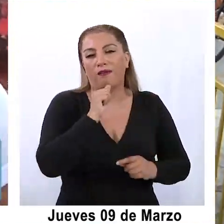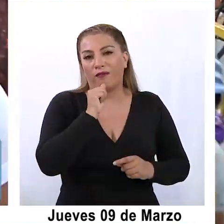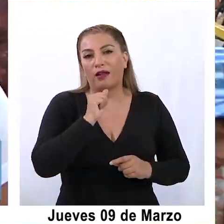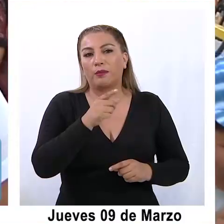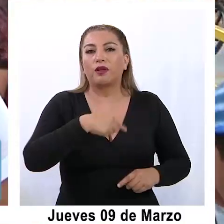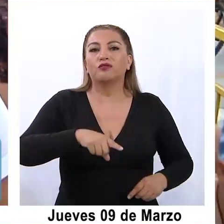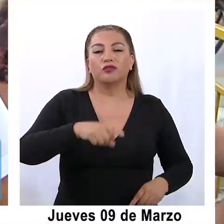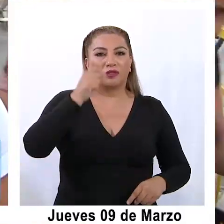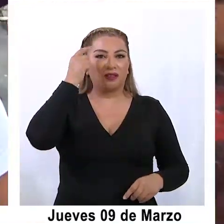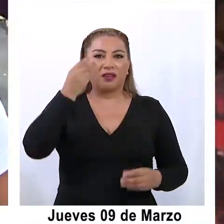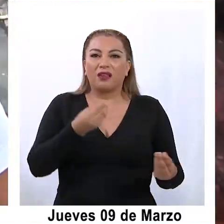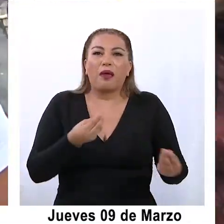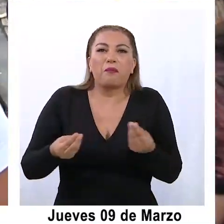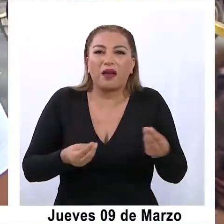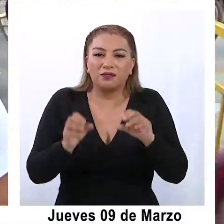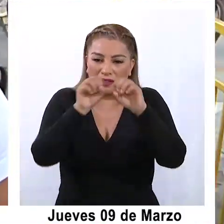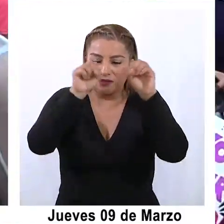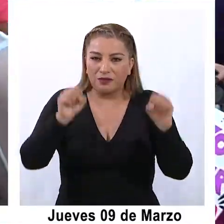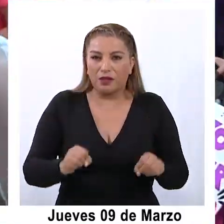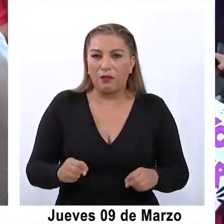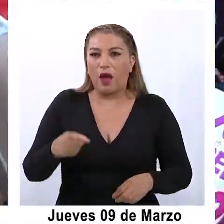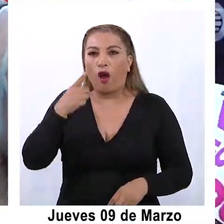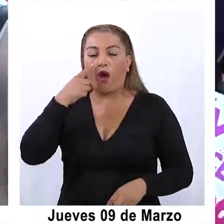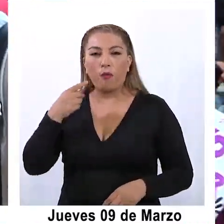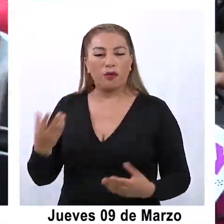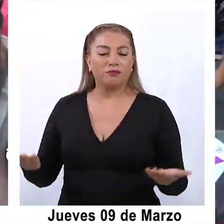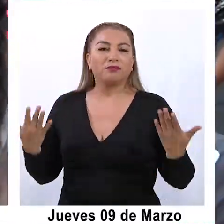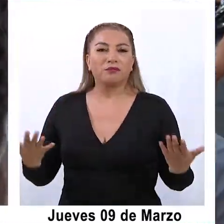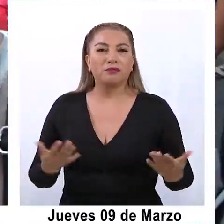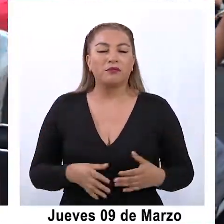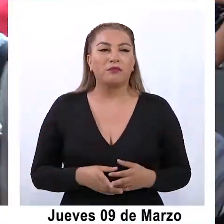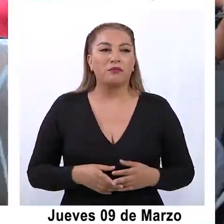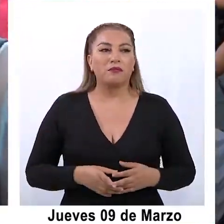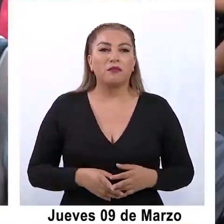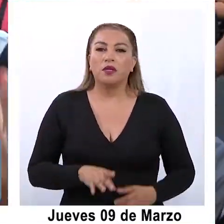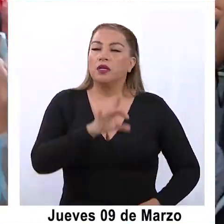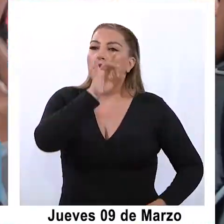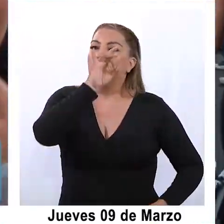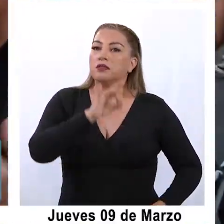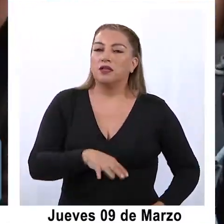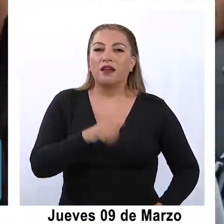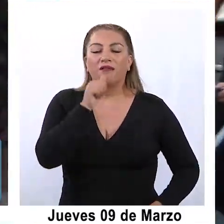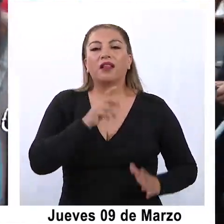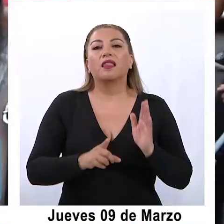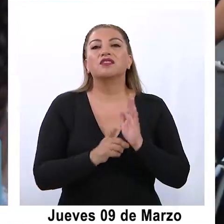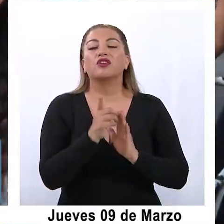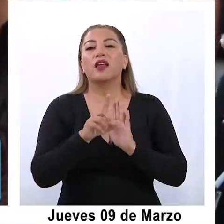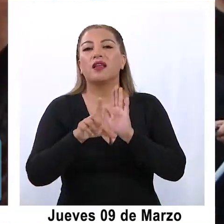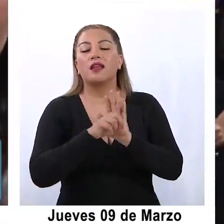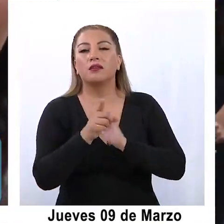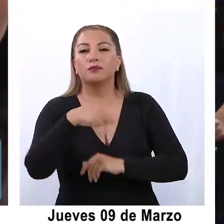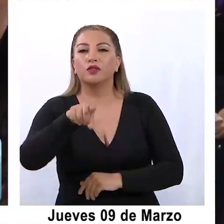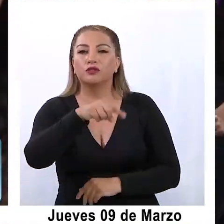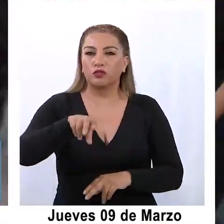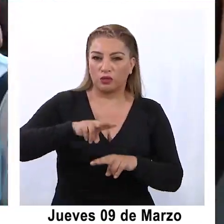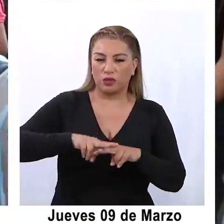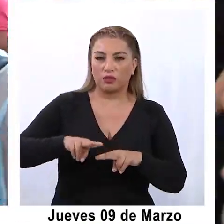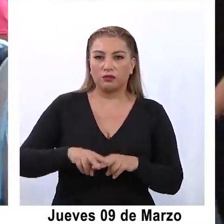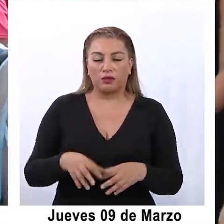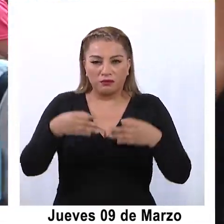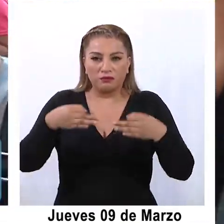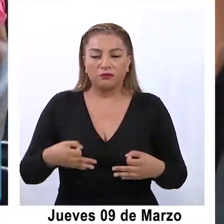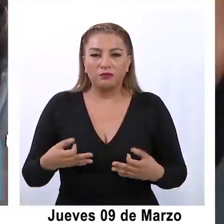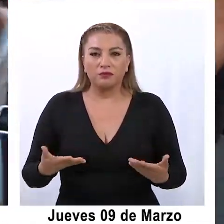para entender qué pasa en el sistema patriarcal. Lamentablemente como que en Chile no está bien desarrollada la ley para que nosotras podamos ser como